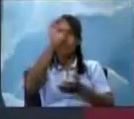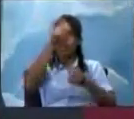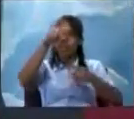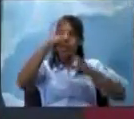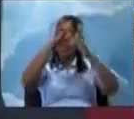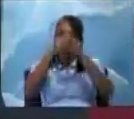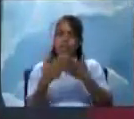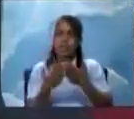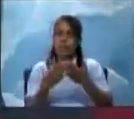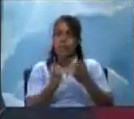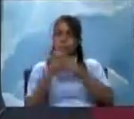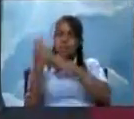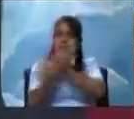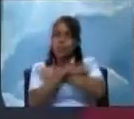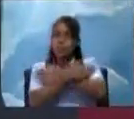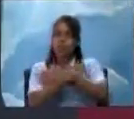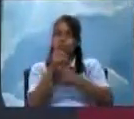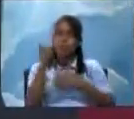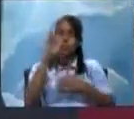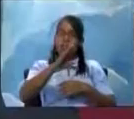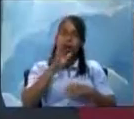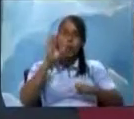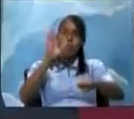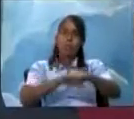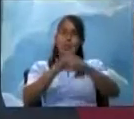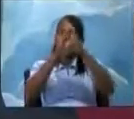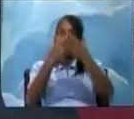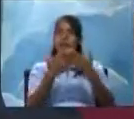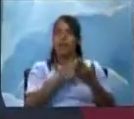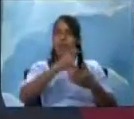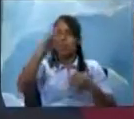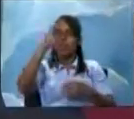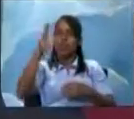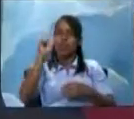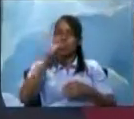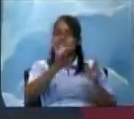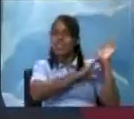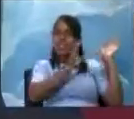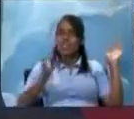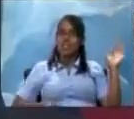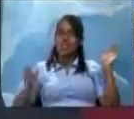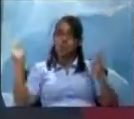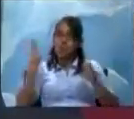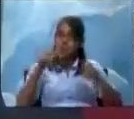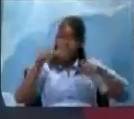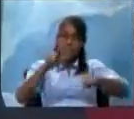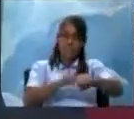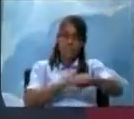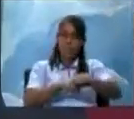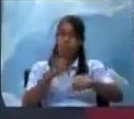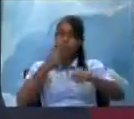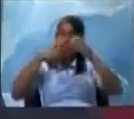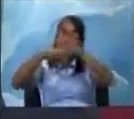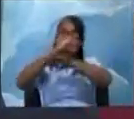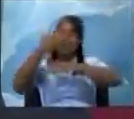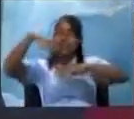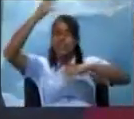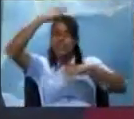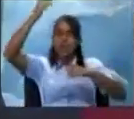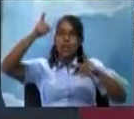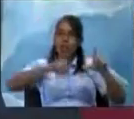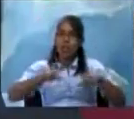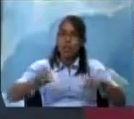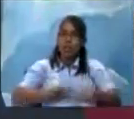predicando esta palabra. Bienaventurado usted si está cumpliendo la palabra de Dios. Si Cristo viniera en este momento, nos iríamos a reinar